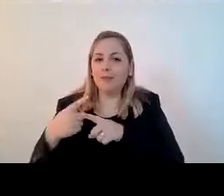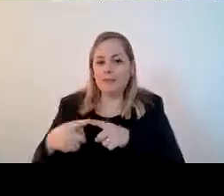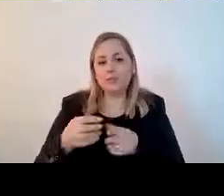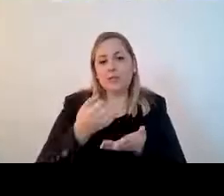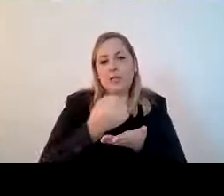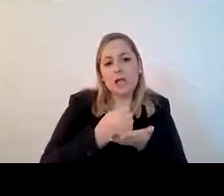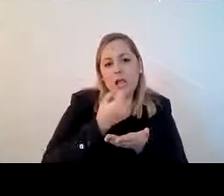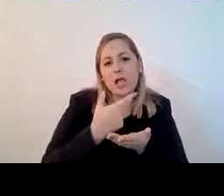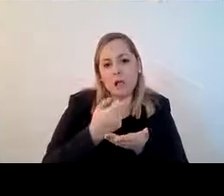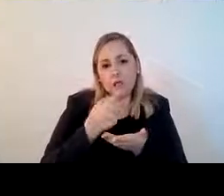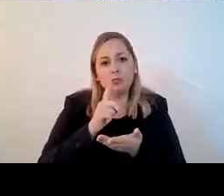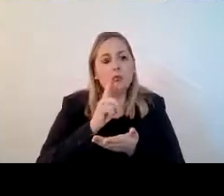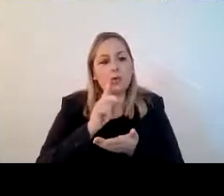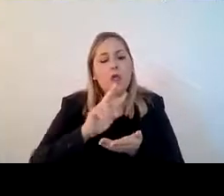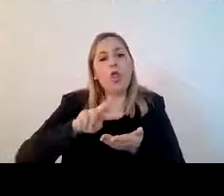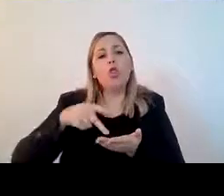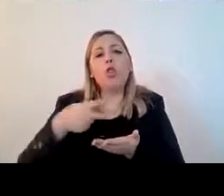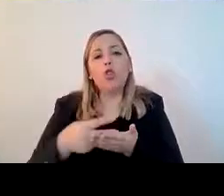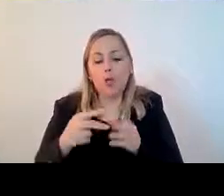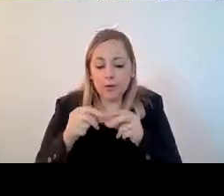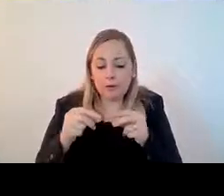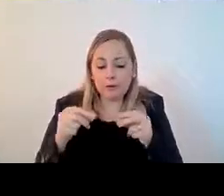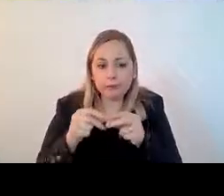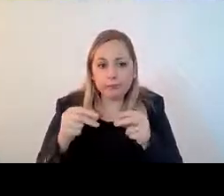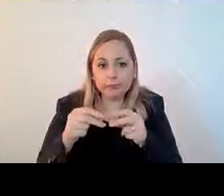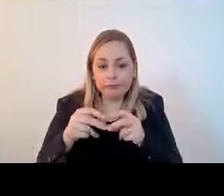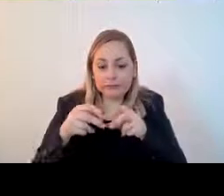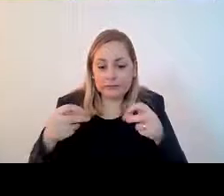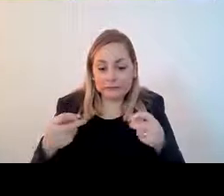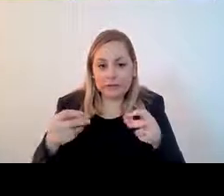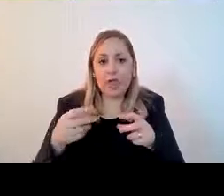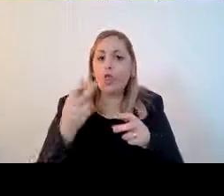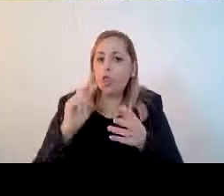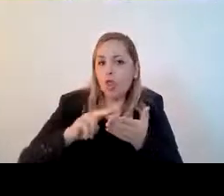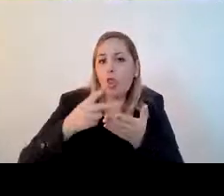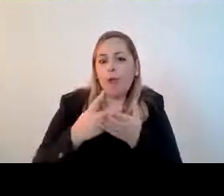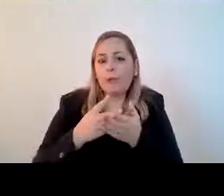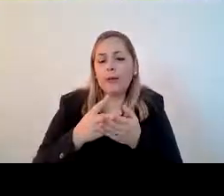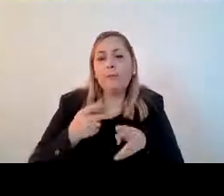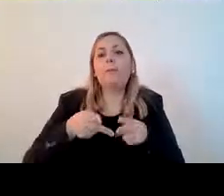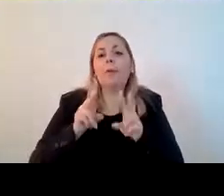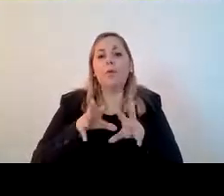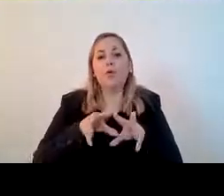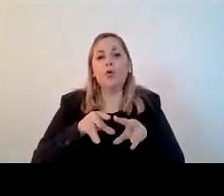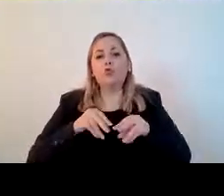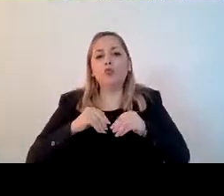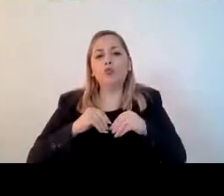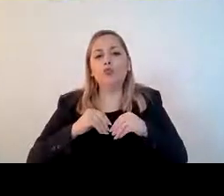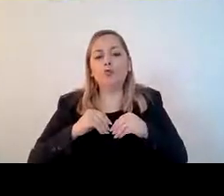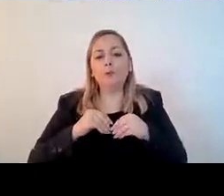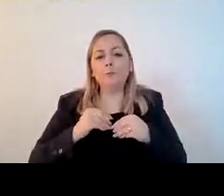tiempo, porque tienen una doble cámara, la cápsula que permite la absorción del medicamento,